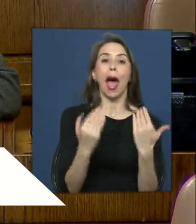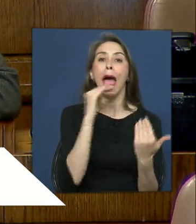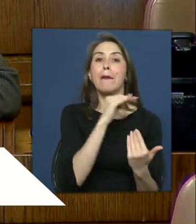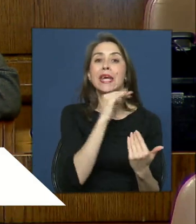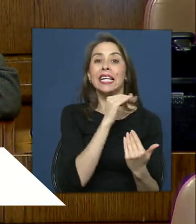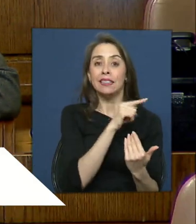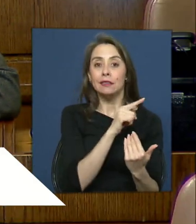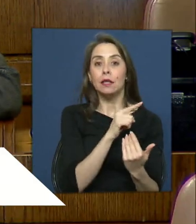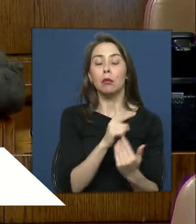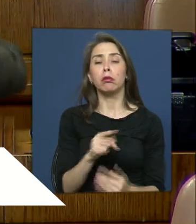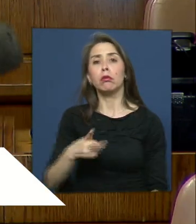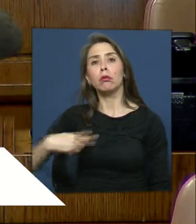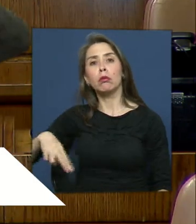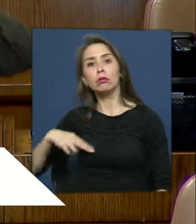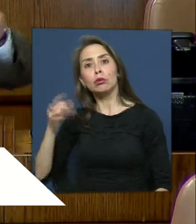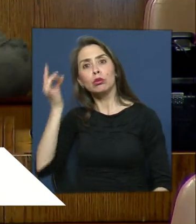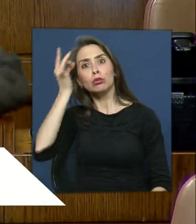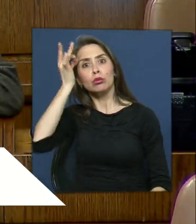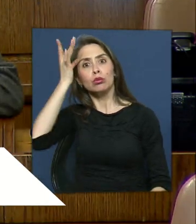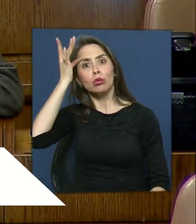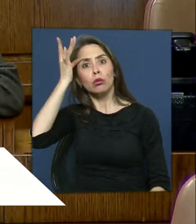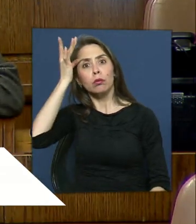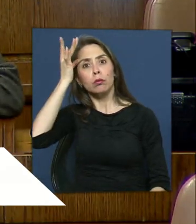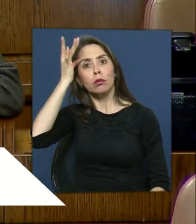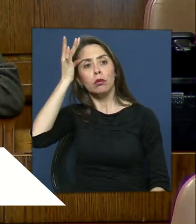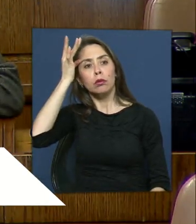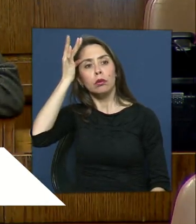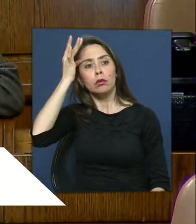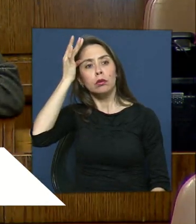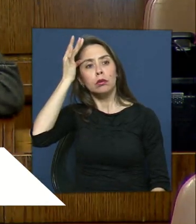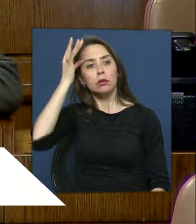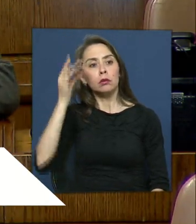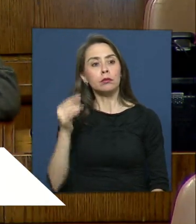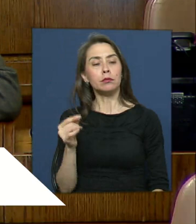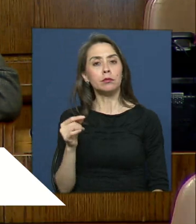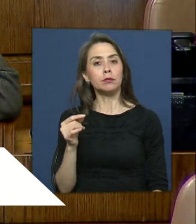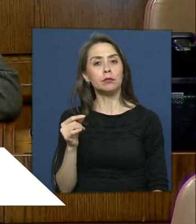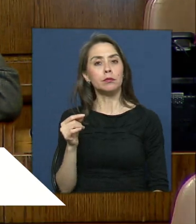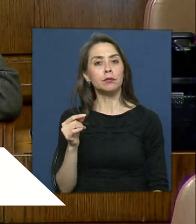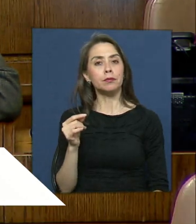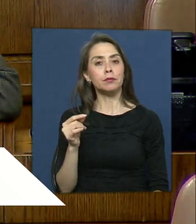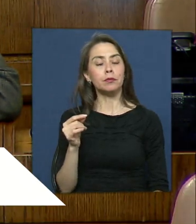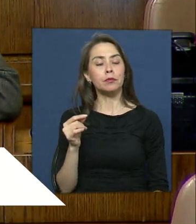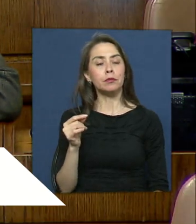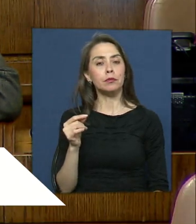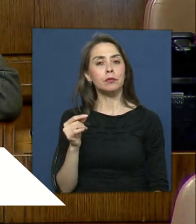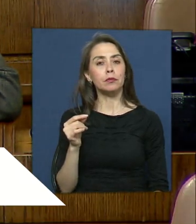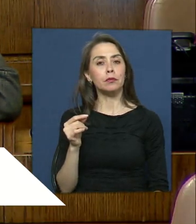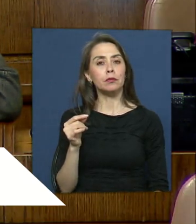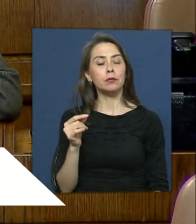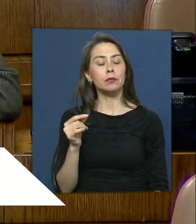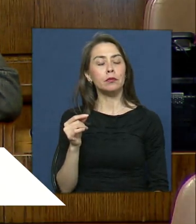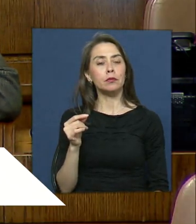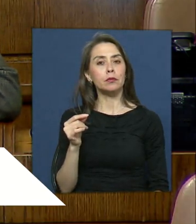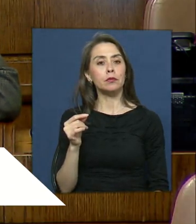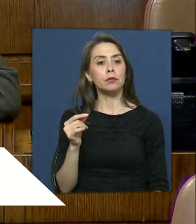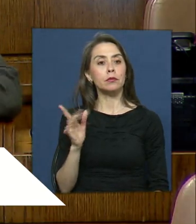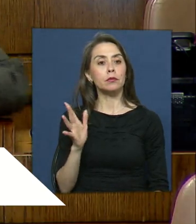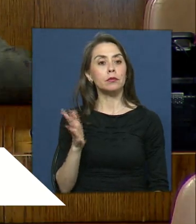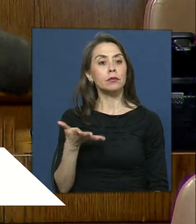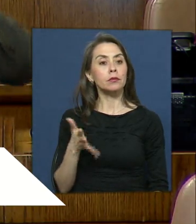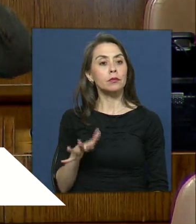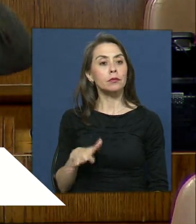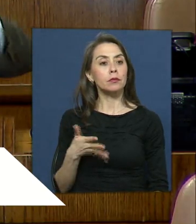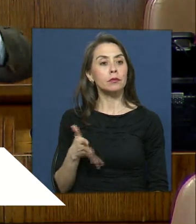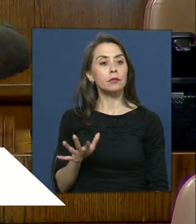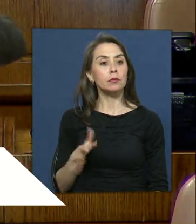hemos enterado oficiosamente que se estaría